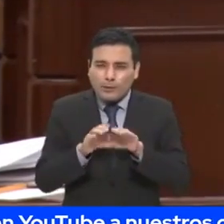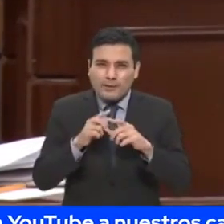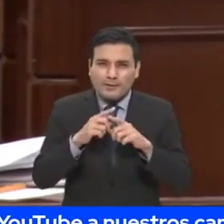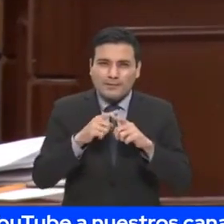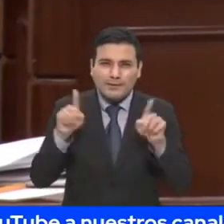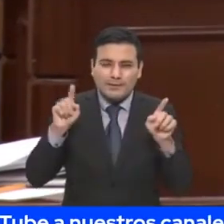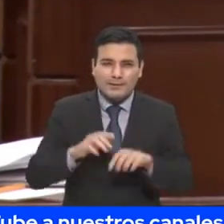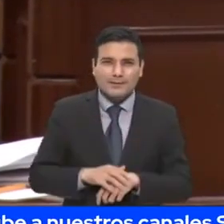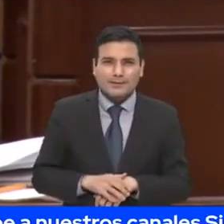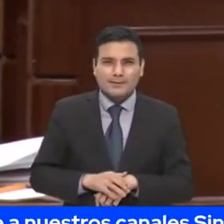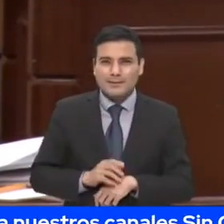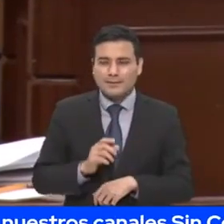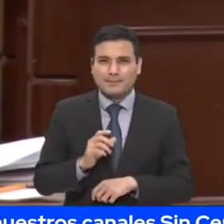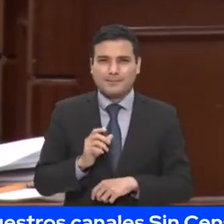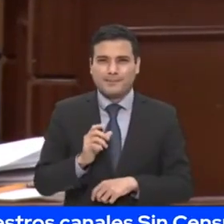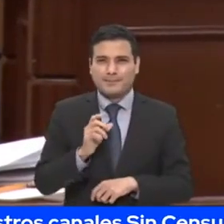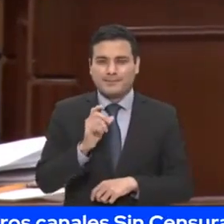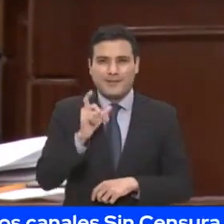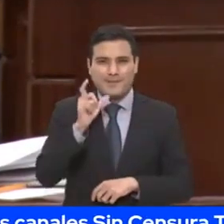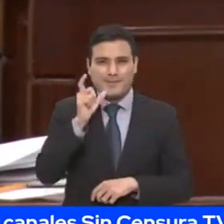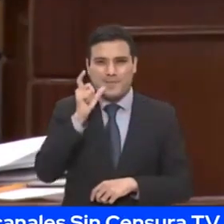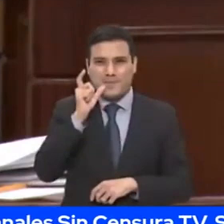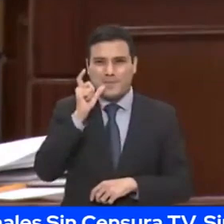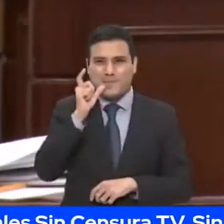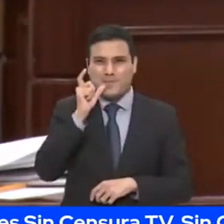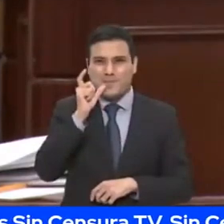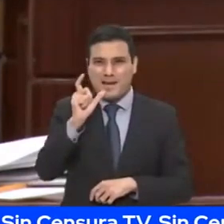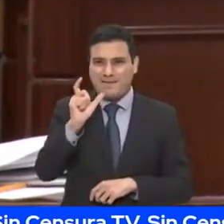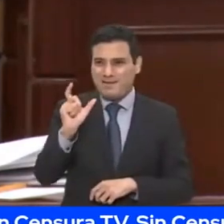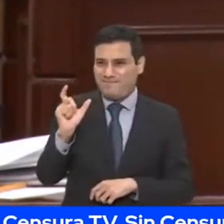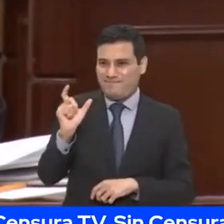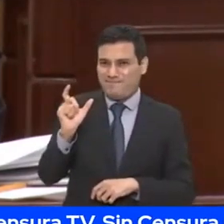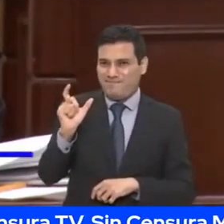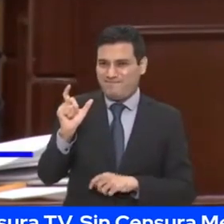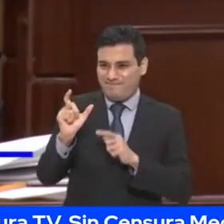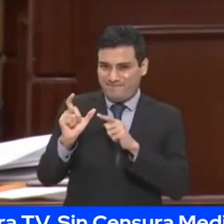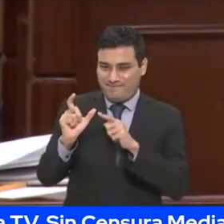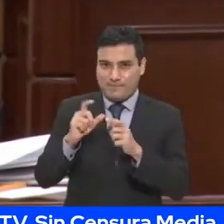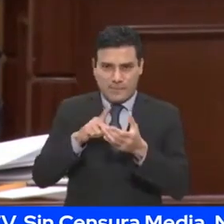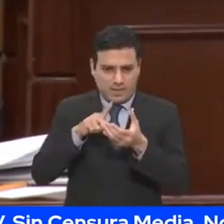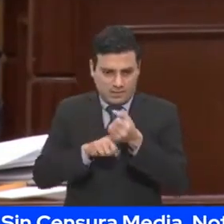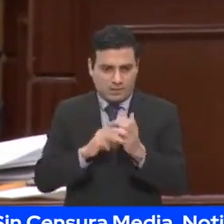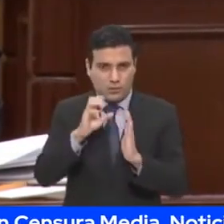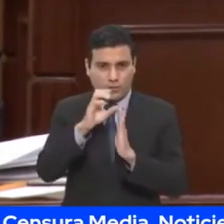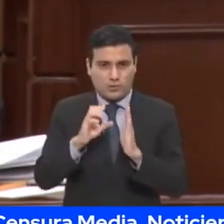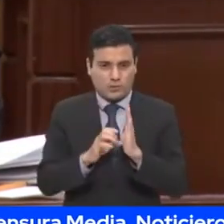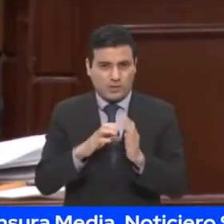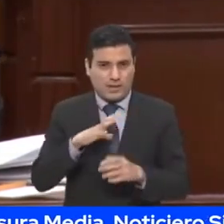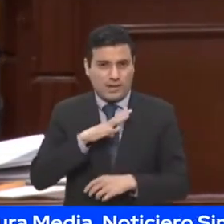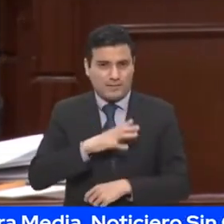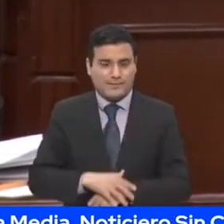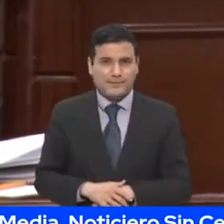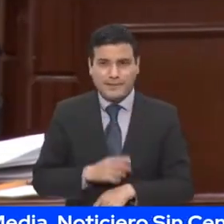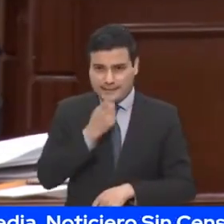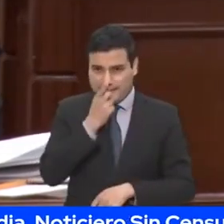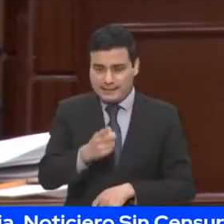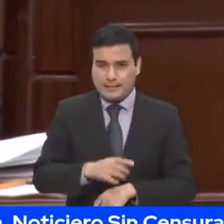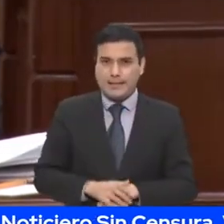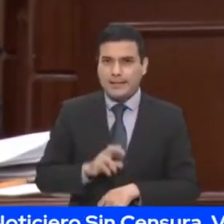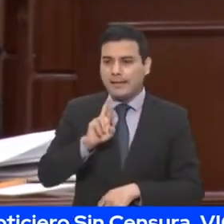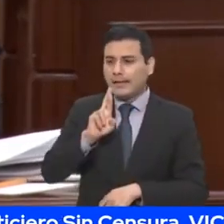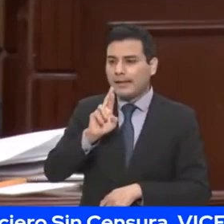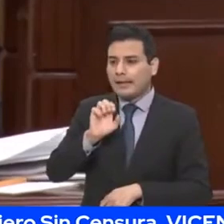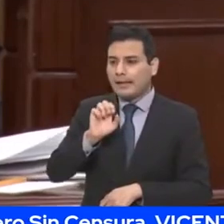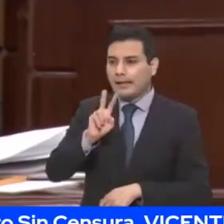el concepto que establece la Constitución sobre revocación de